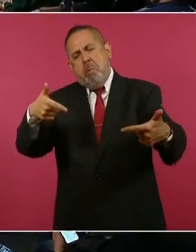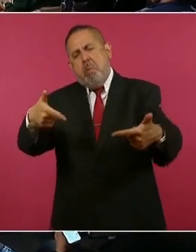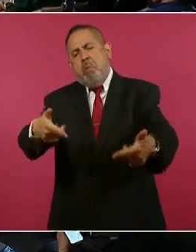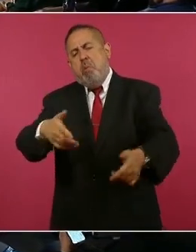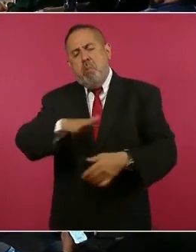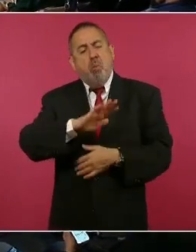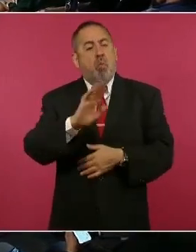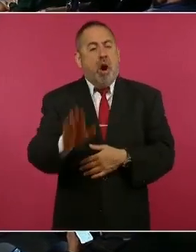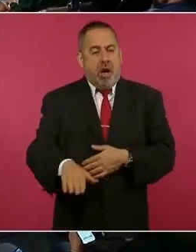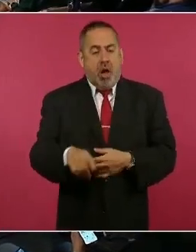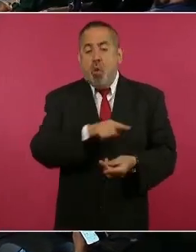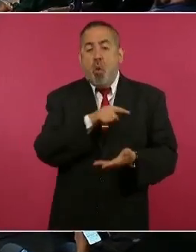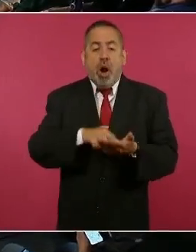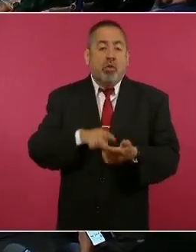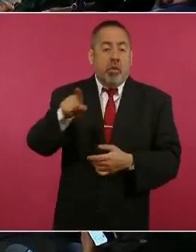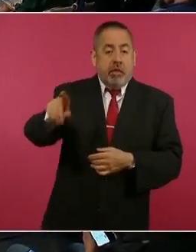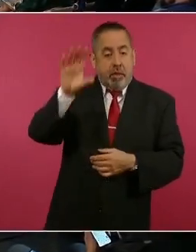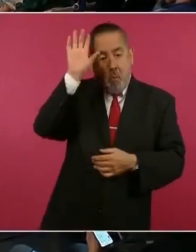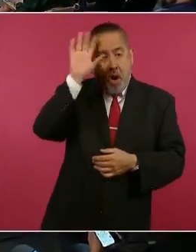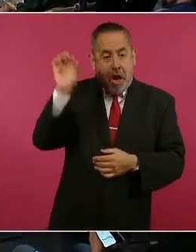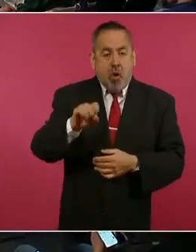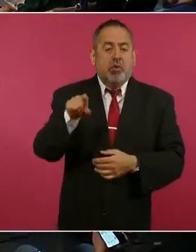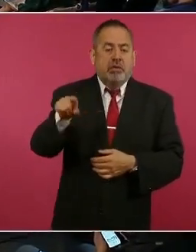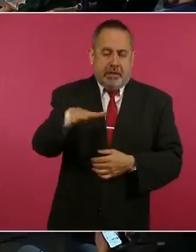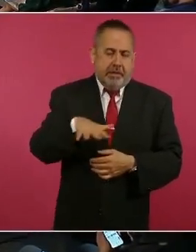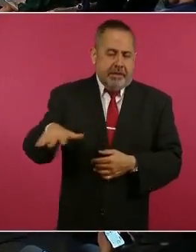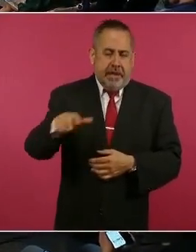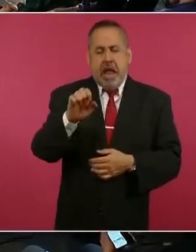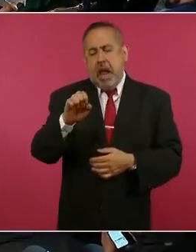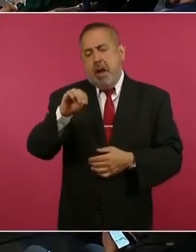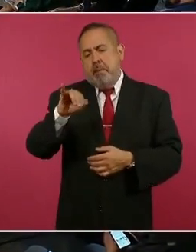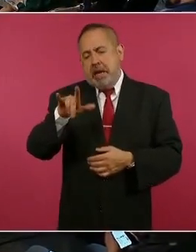en Morelos,